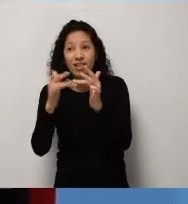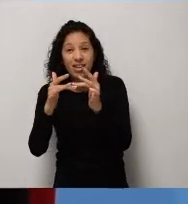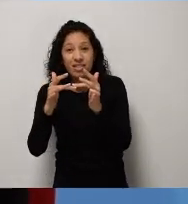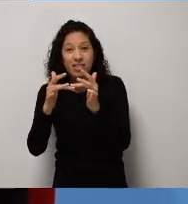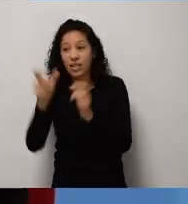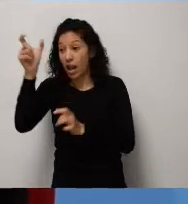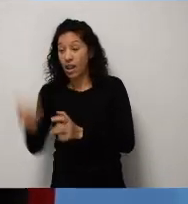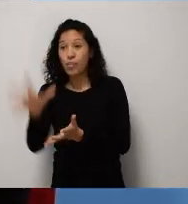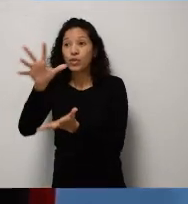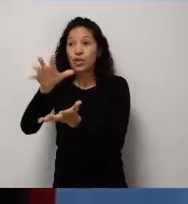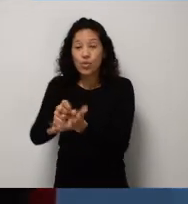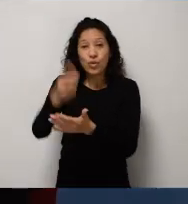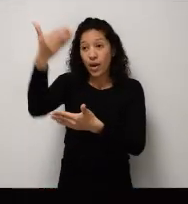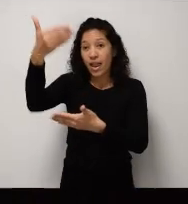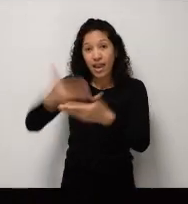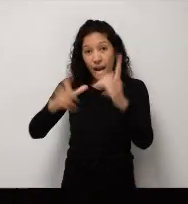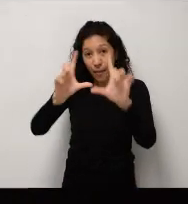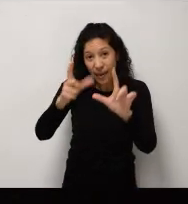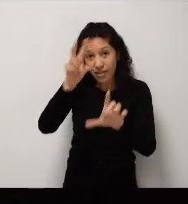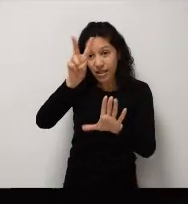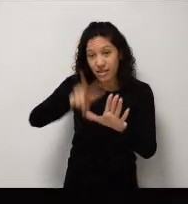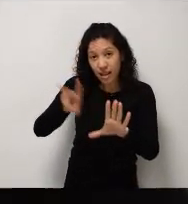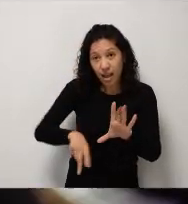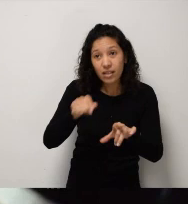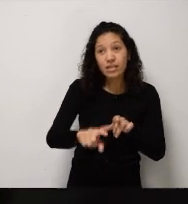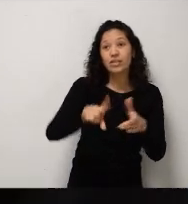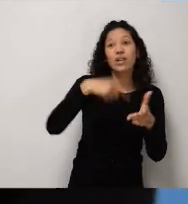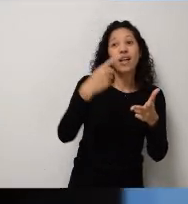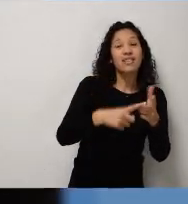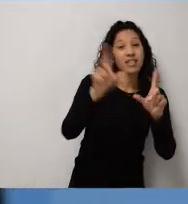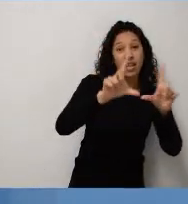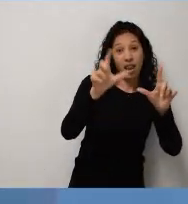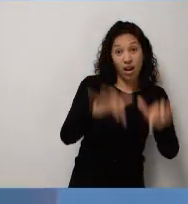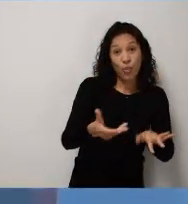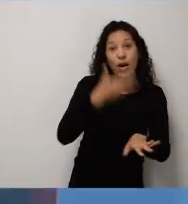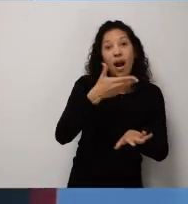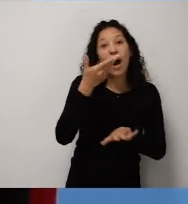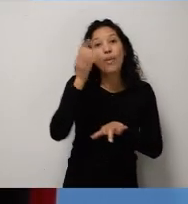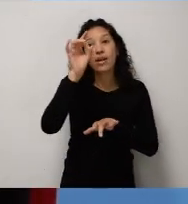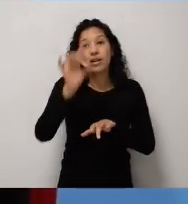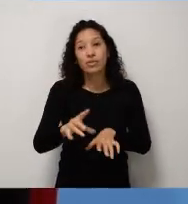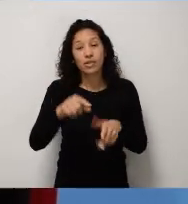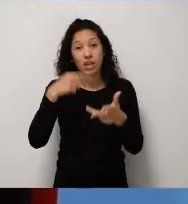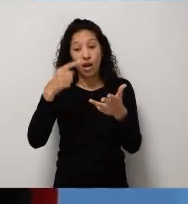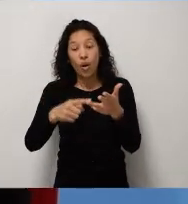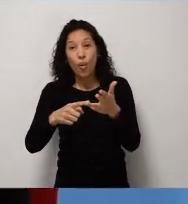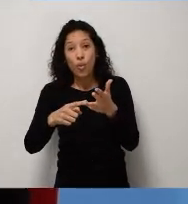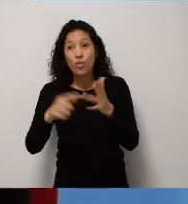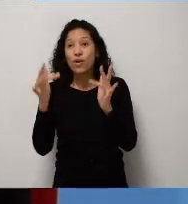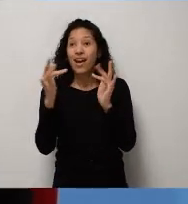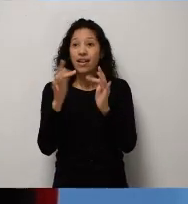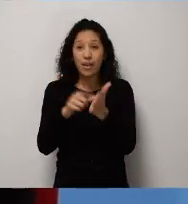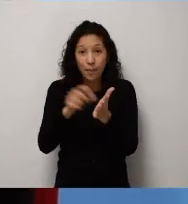El tercero es hacer que tu dispositivo hable por voz. El cuarto es básicamente evaluar la accesibilidad de un